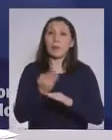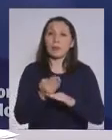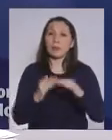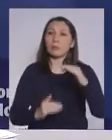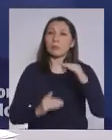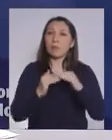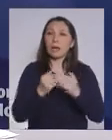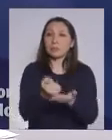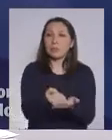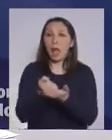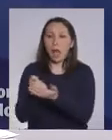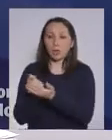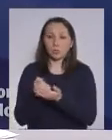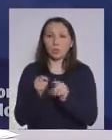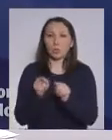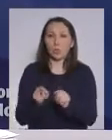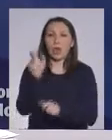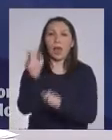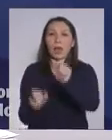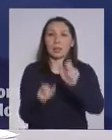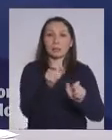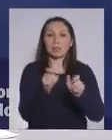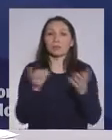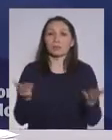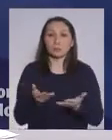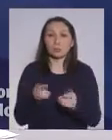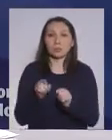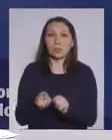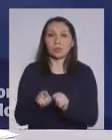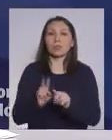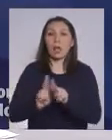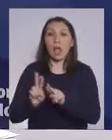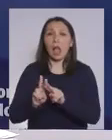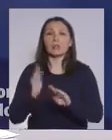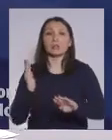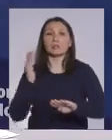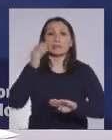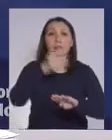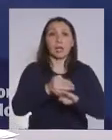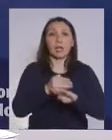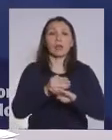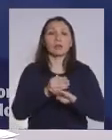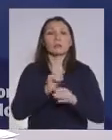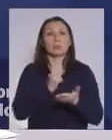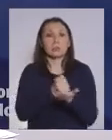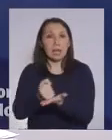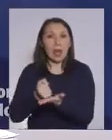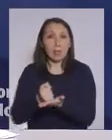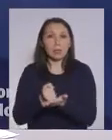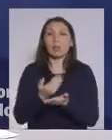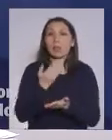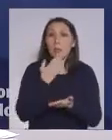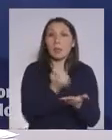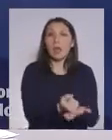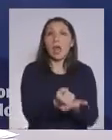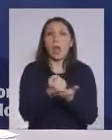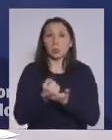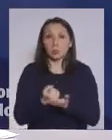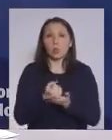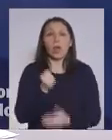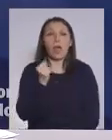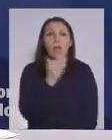la máxima cooperación de las personas que harán trámites personales así como también la cooperación de las